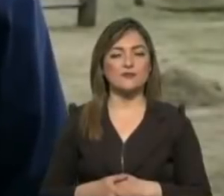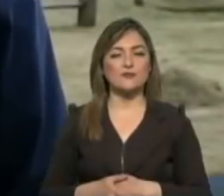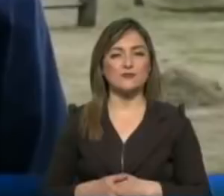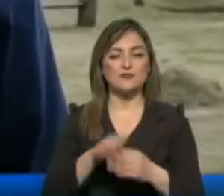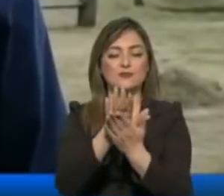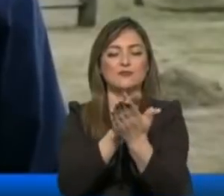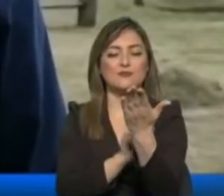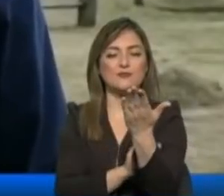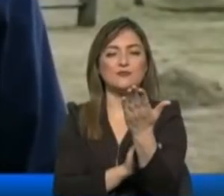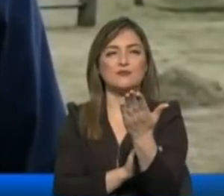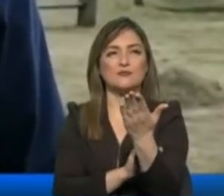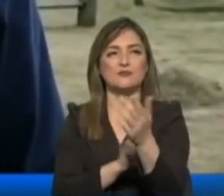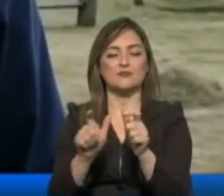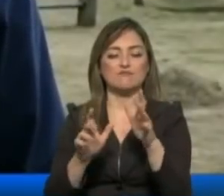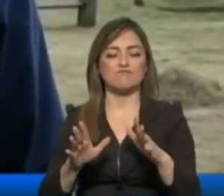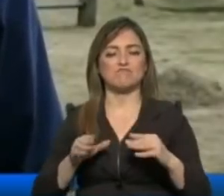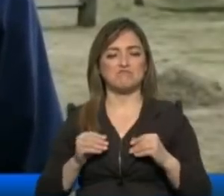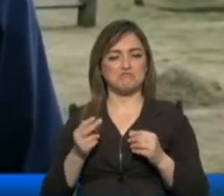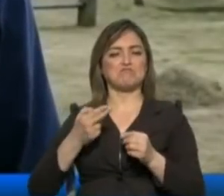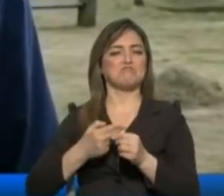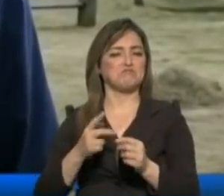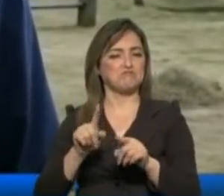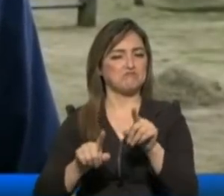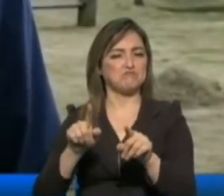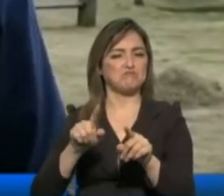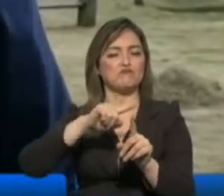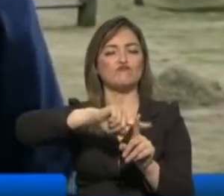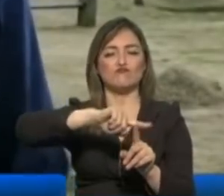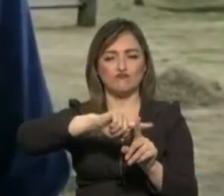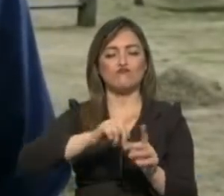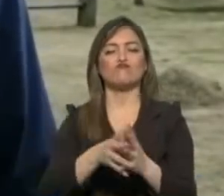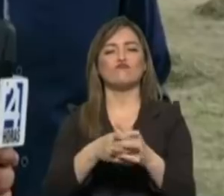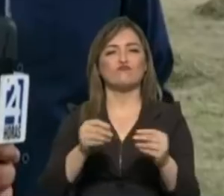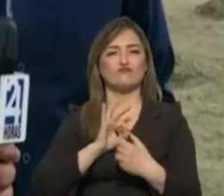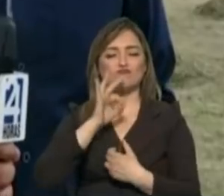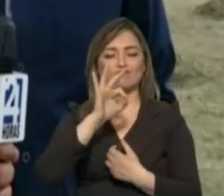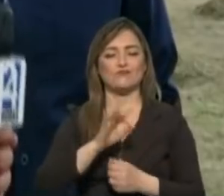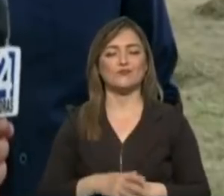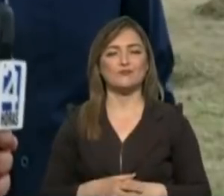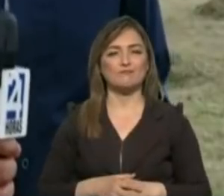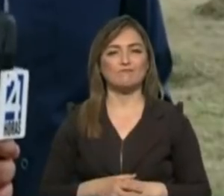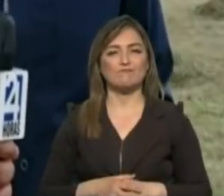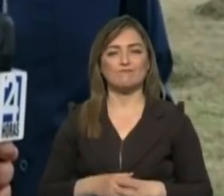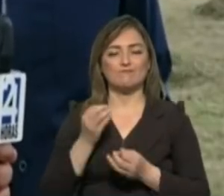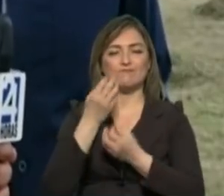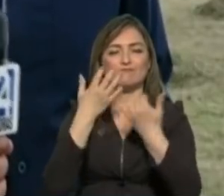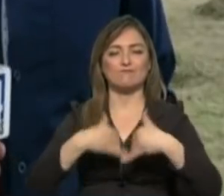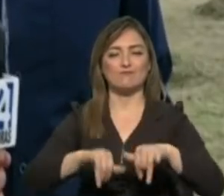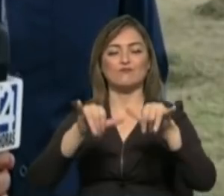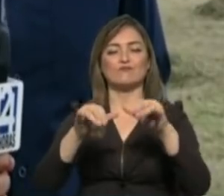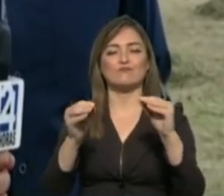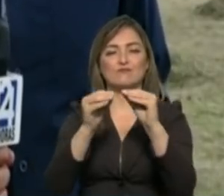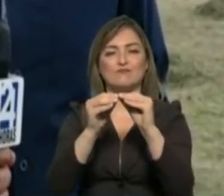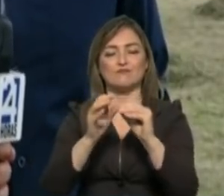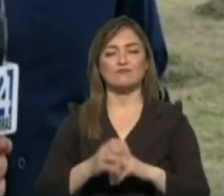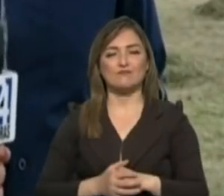Este proyecto tiene una buena aceptación, pues se convierte en una alternativa positiva en medio de la pandemia. Con este informe retornamos con